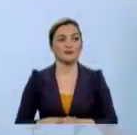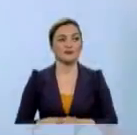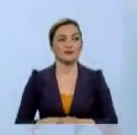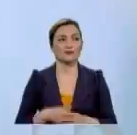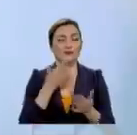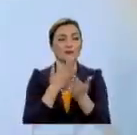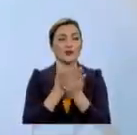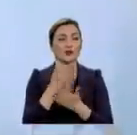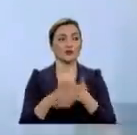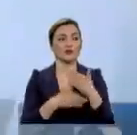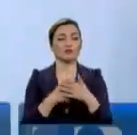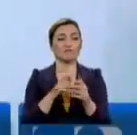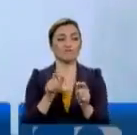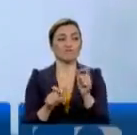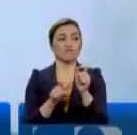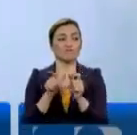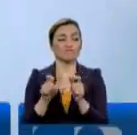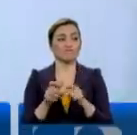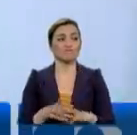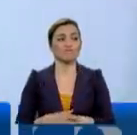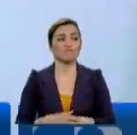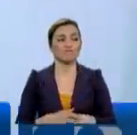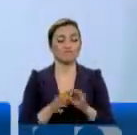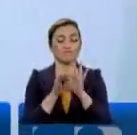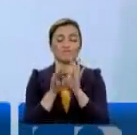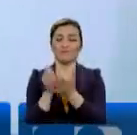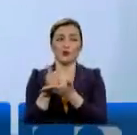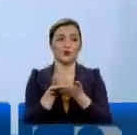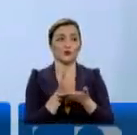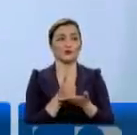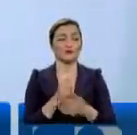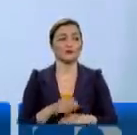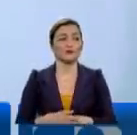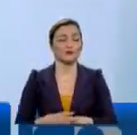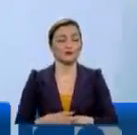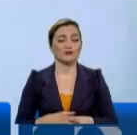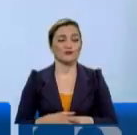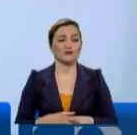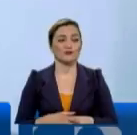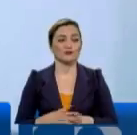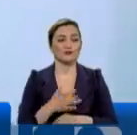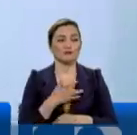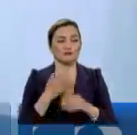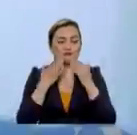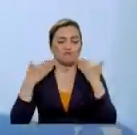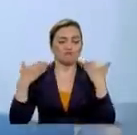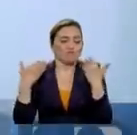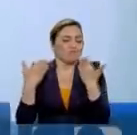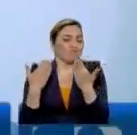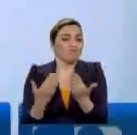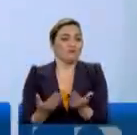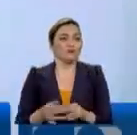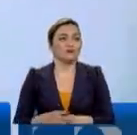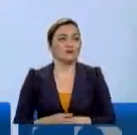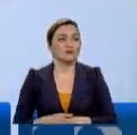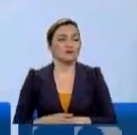Agradeciéndoles a todas esas personas que supieron colaborarnos y nada, pues estamos muy, muy agradecidos y